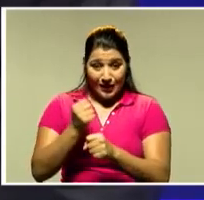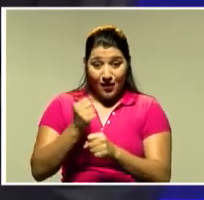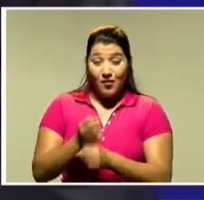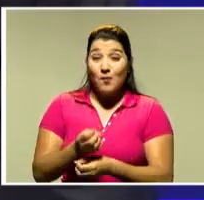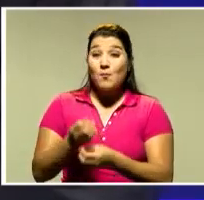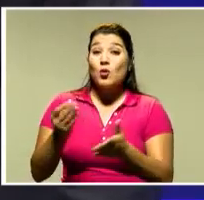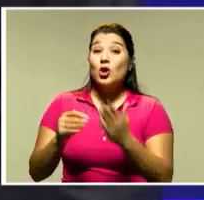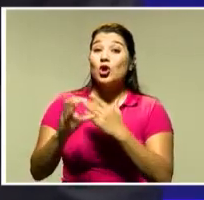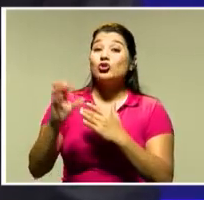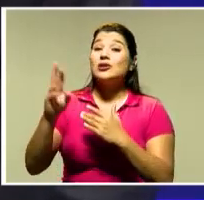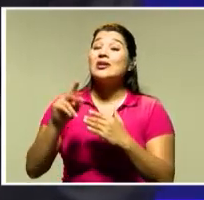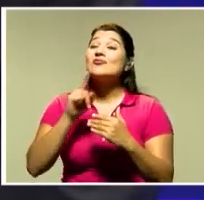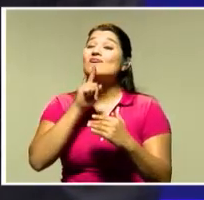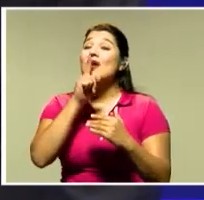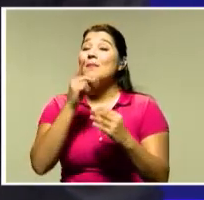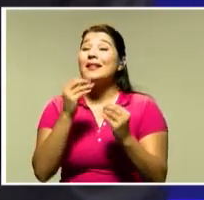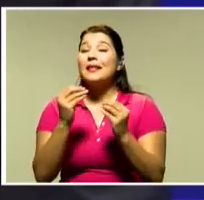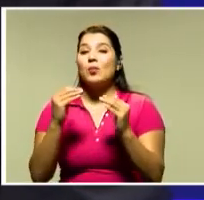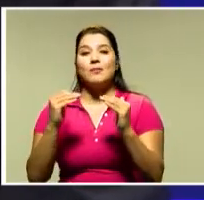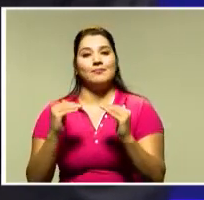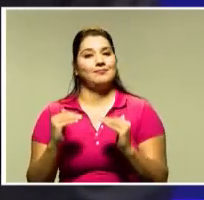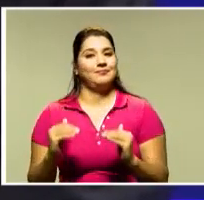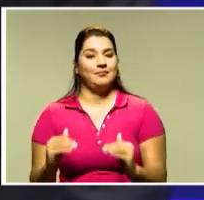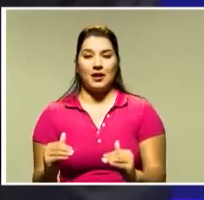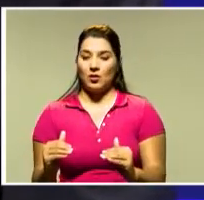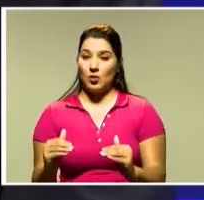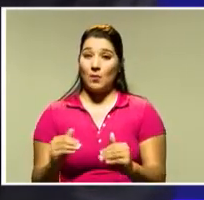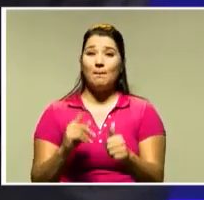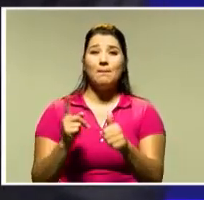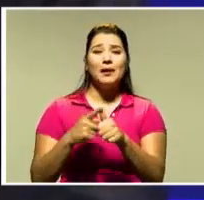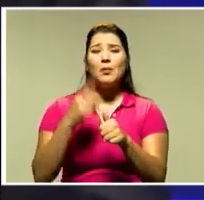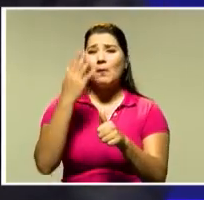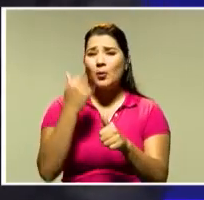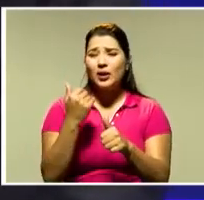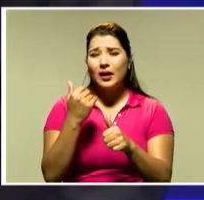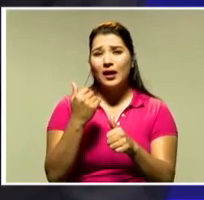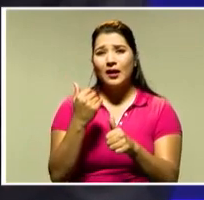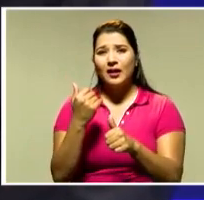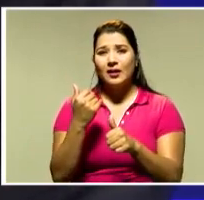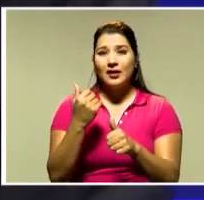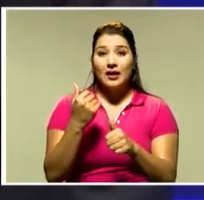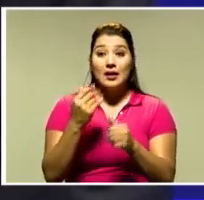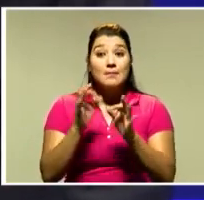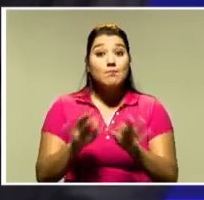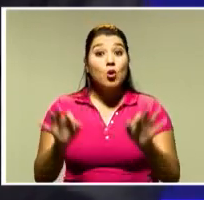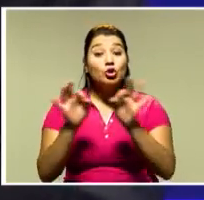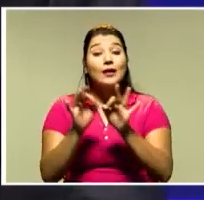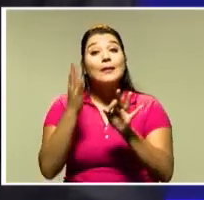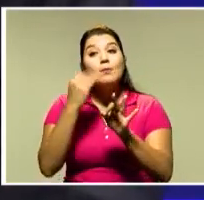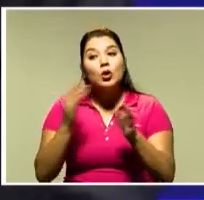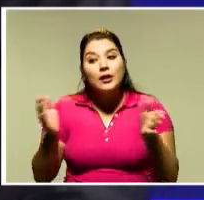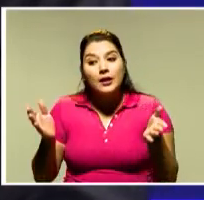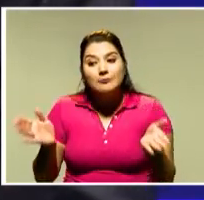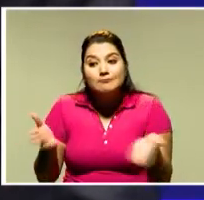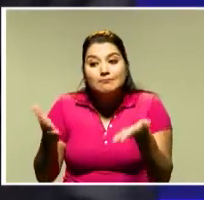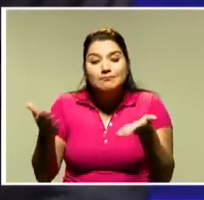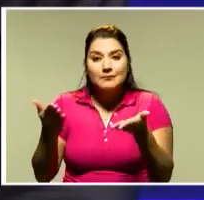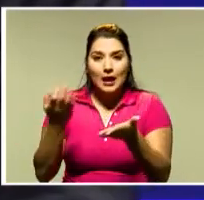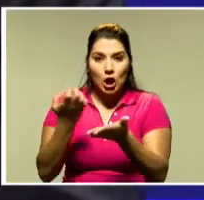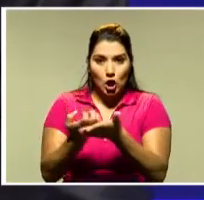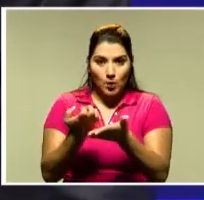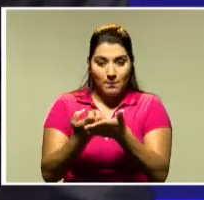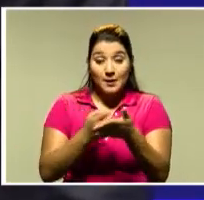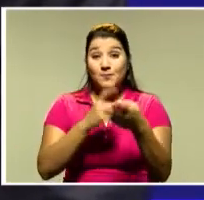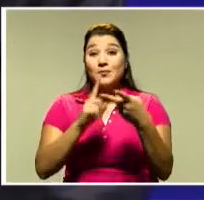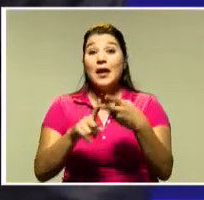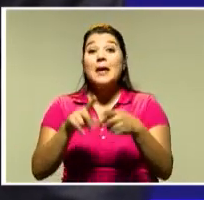los costarricenses deberíamos de tener. Primero porque incentiva a la economía, en segundo lugar porque permite que el Estado y también